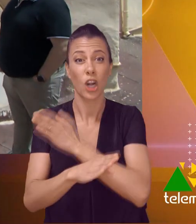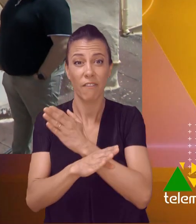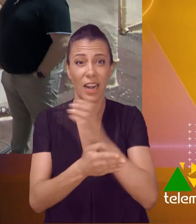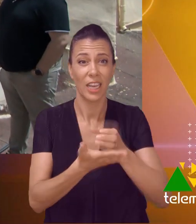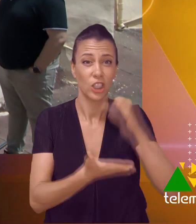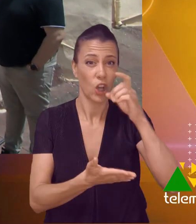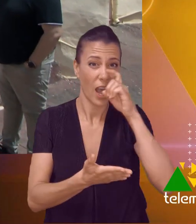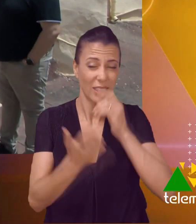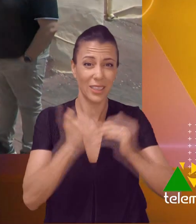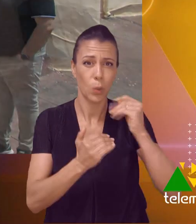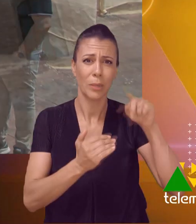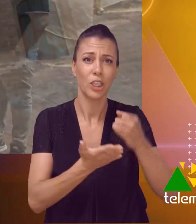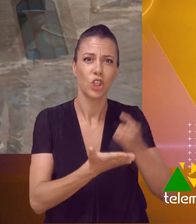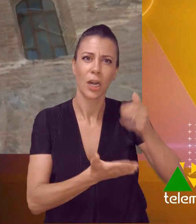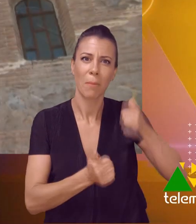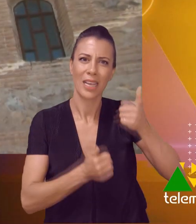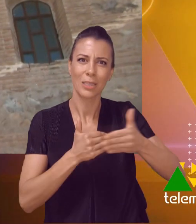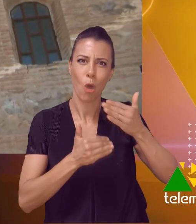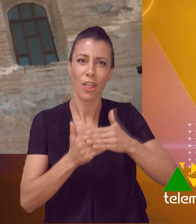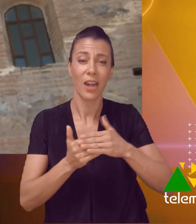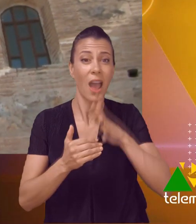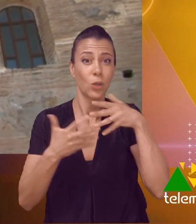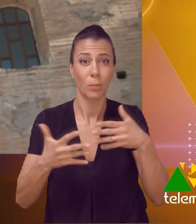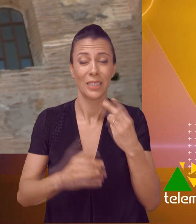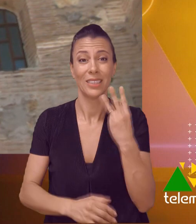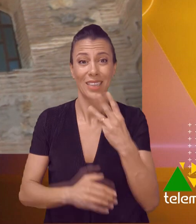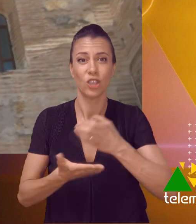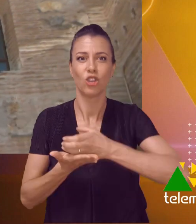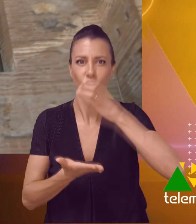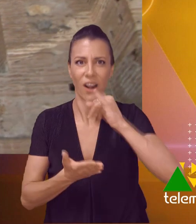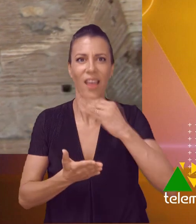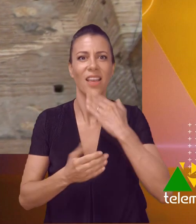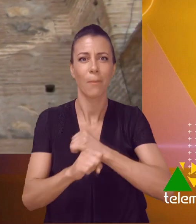la torre más moderna, las tres torres que tiene la iglesia mayor.